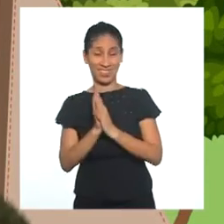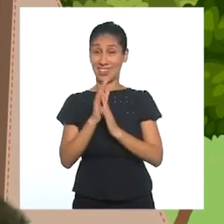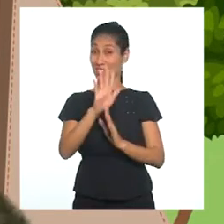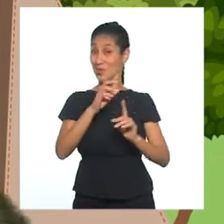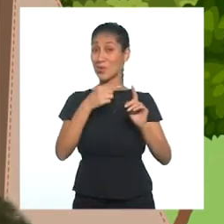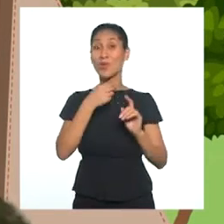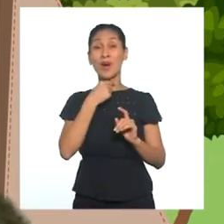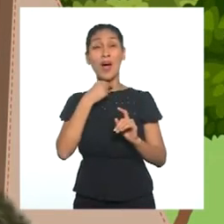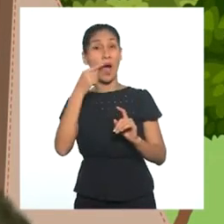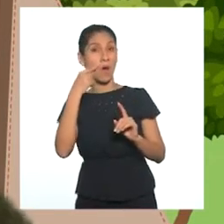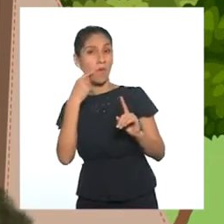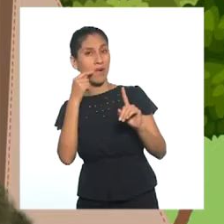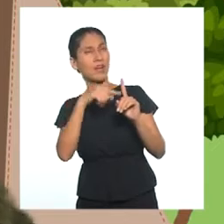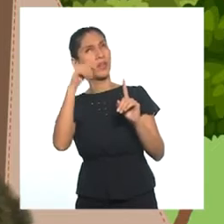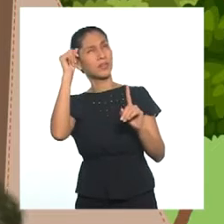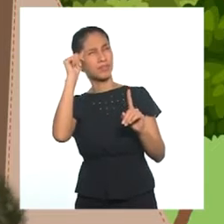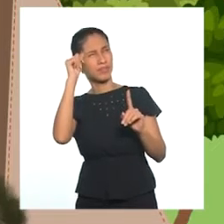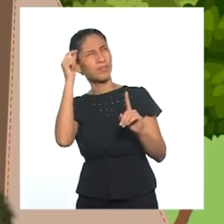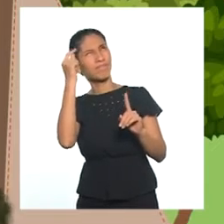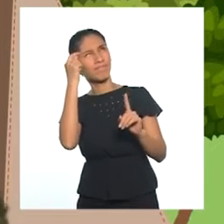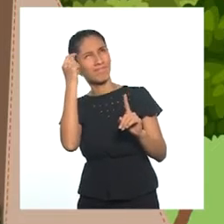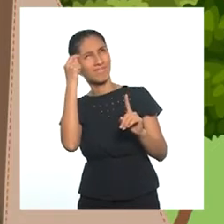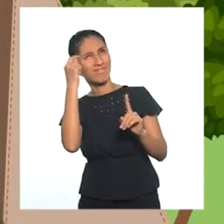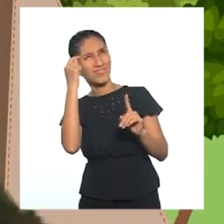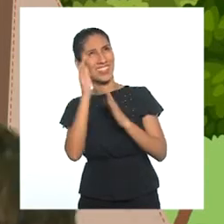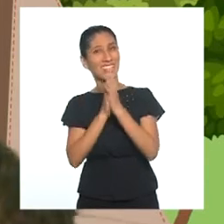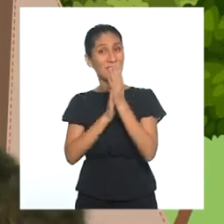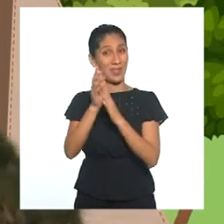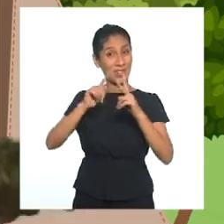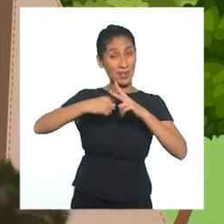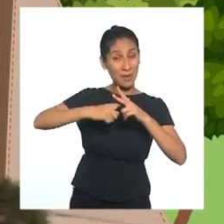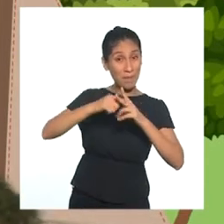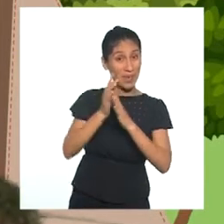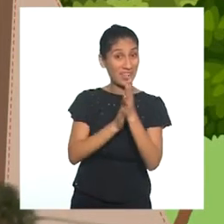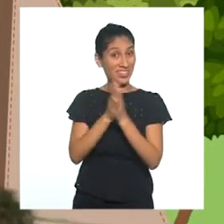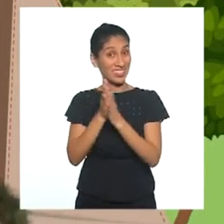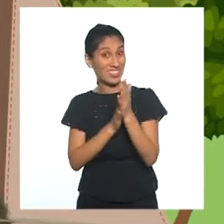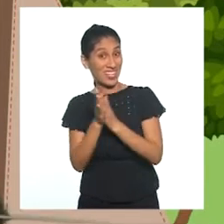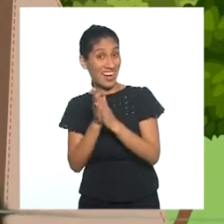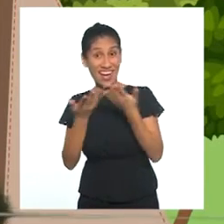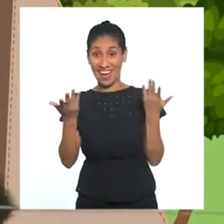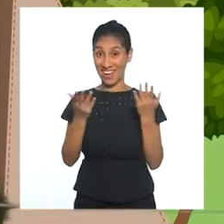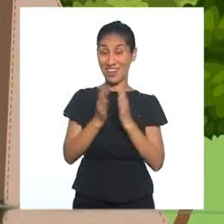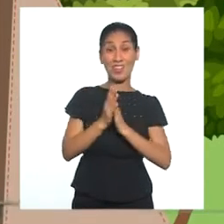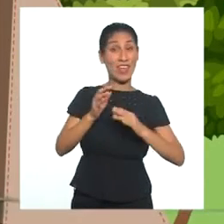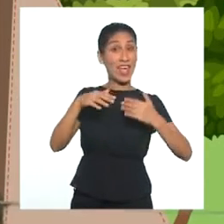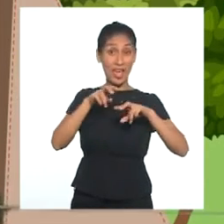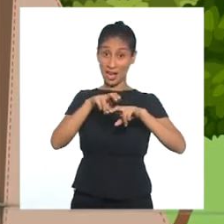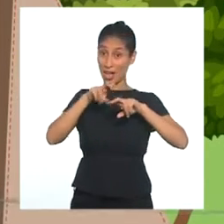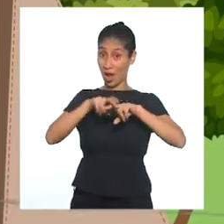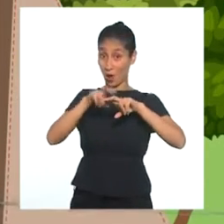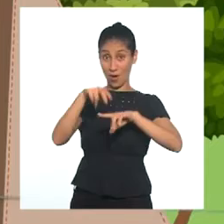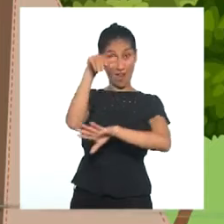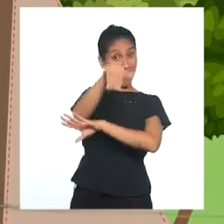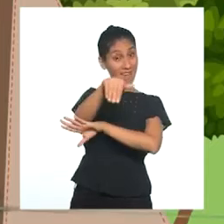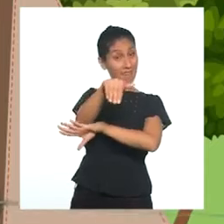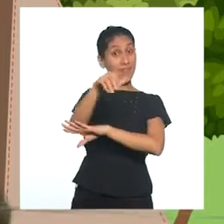¿Qué? A su abuelo se le ocurrió que podían comentar lo genial que era el juego durante el